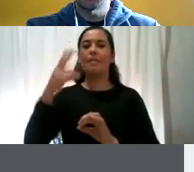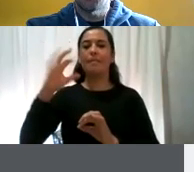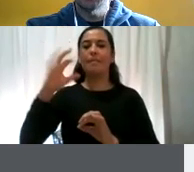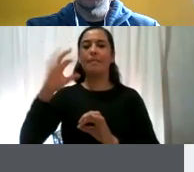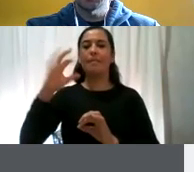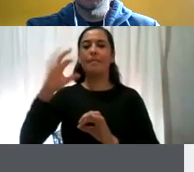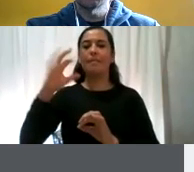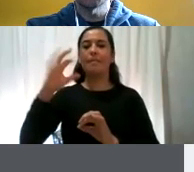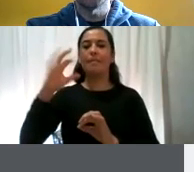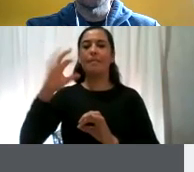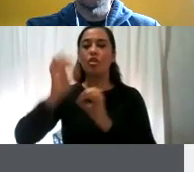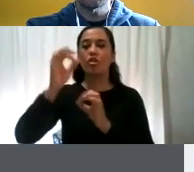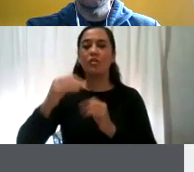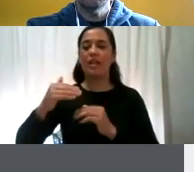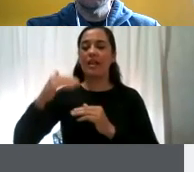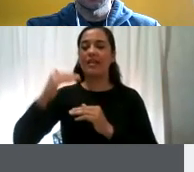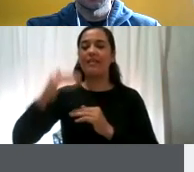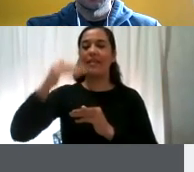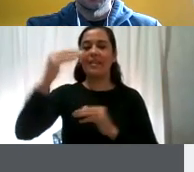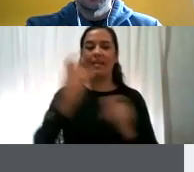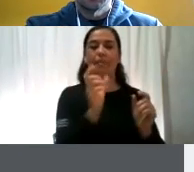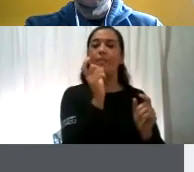ser en 4 tramos.